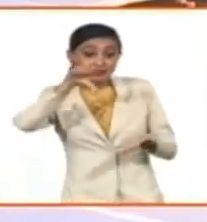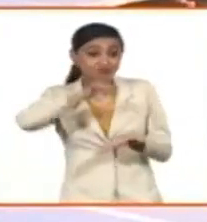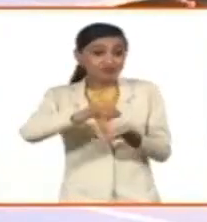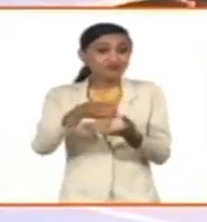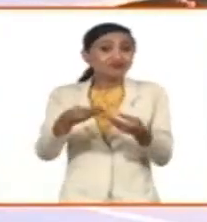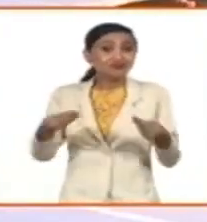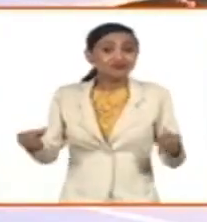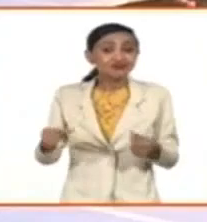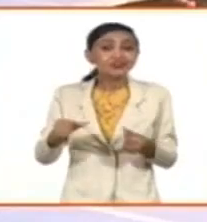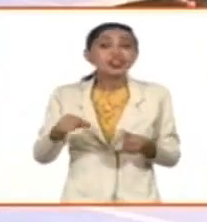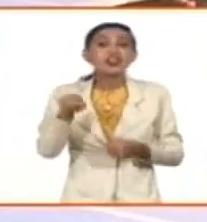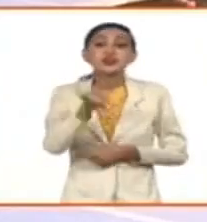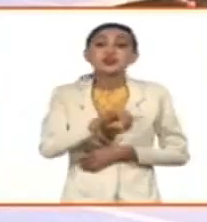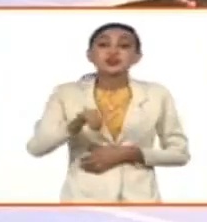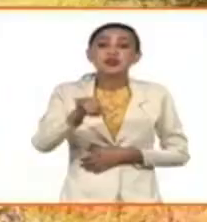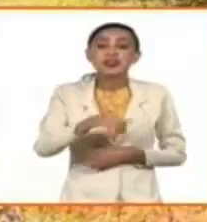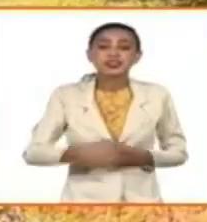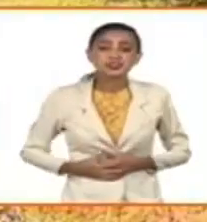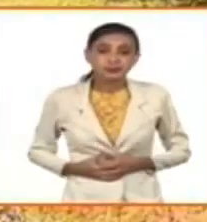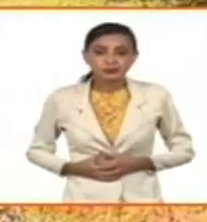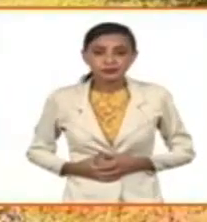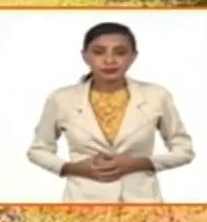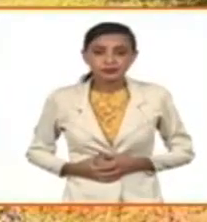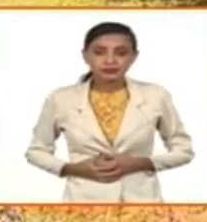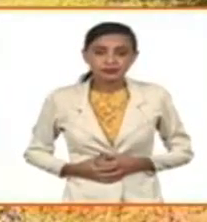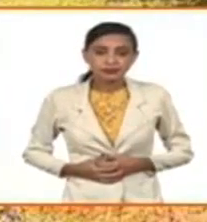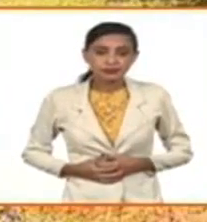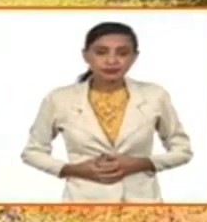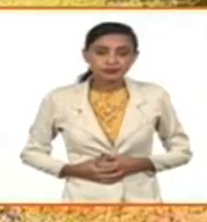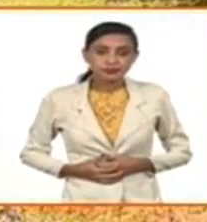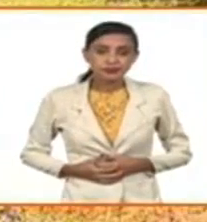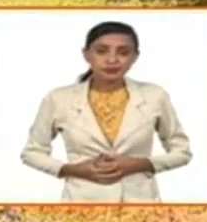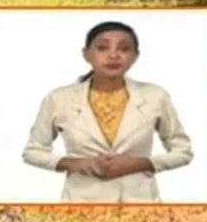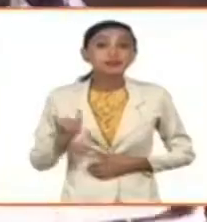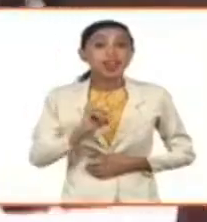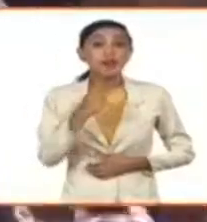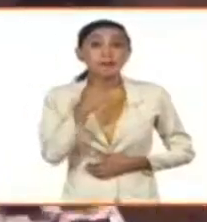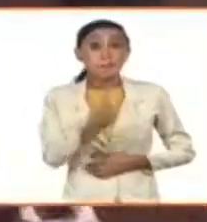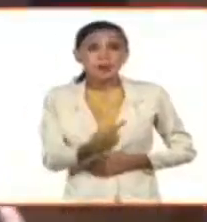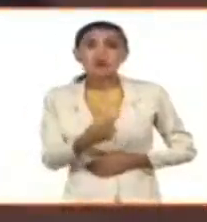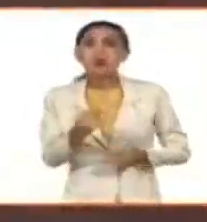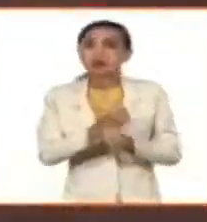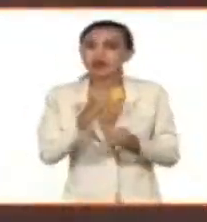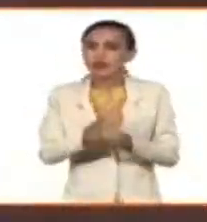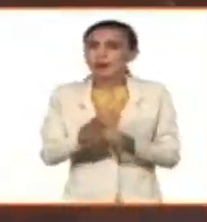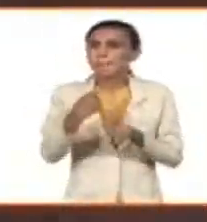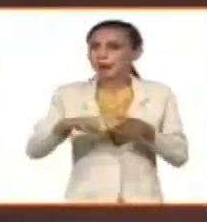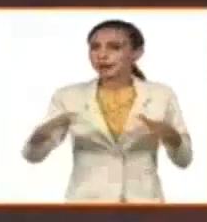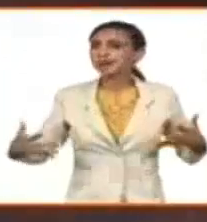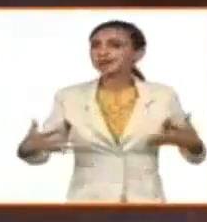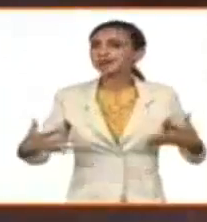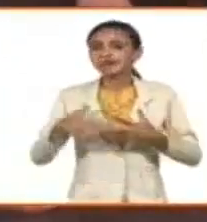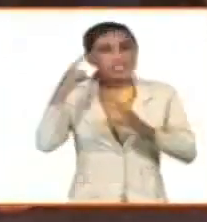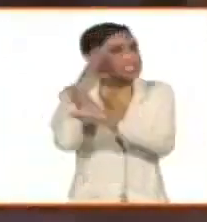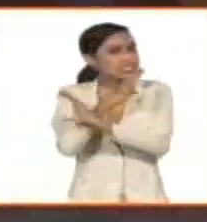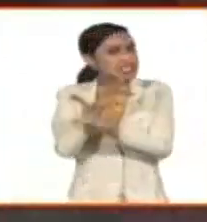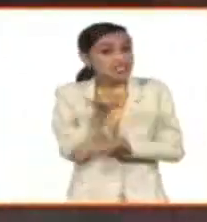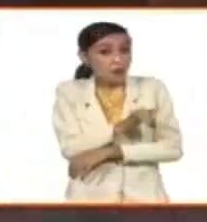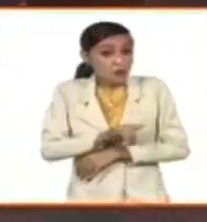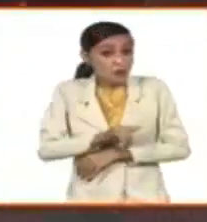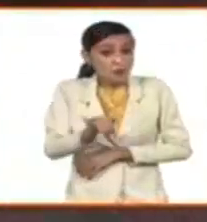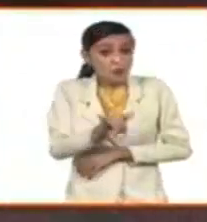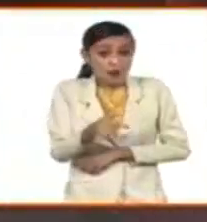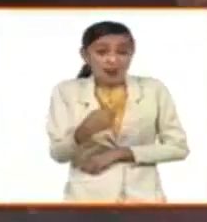INIFA, el IAGRI. Además, le ponen ciencia a lo que hacen y siguen rigurosamente un principio de la